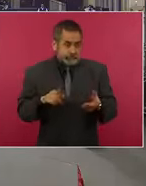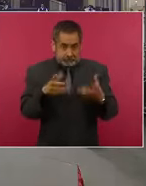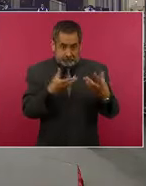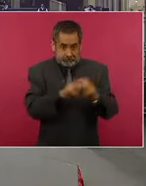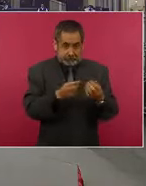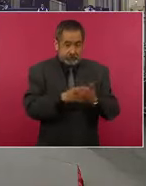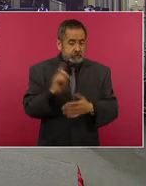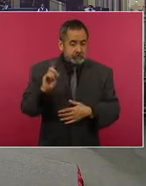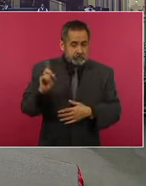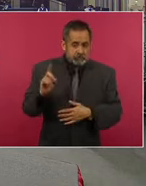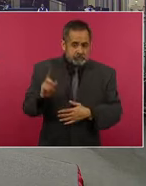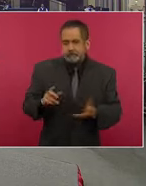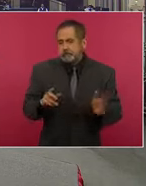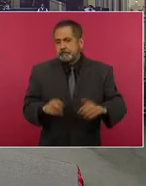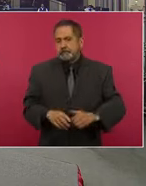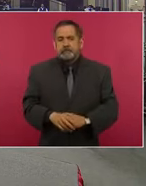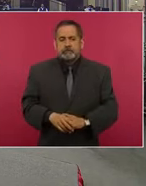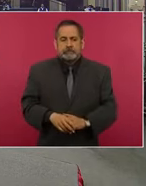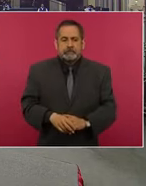Demócrata, a ver.